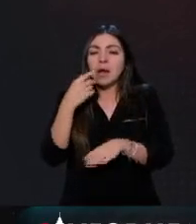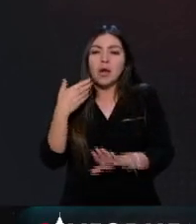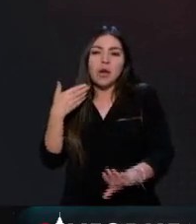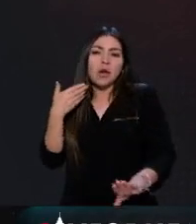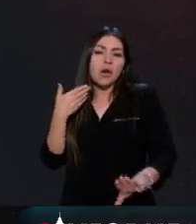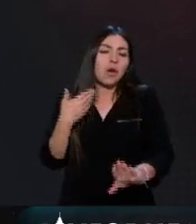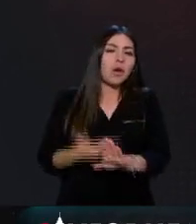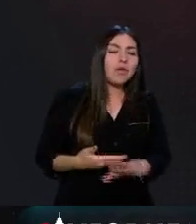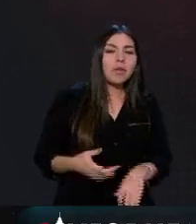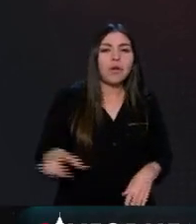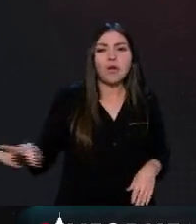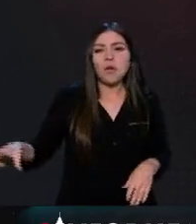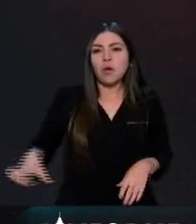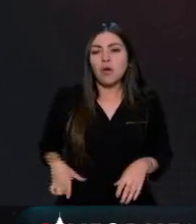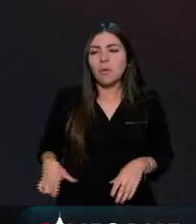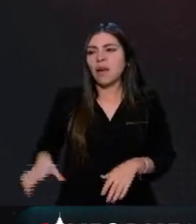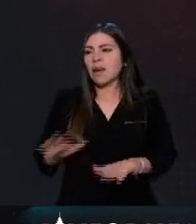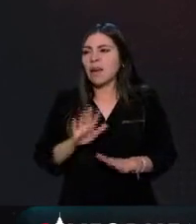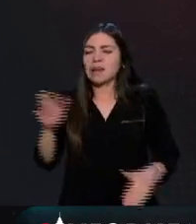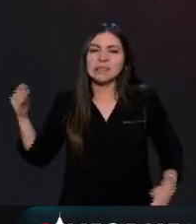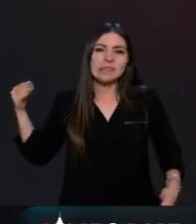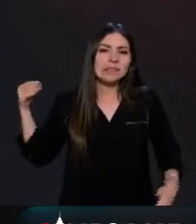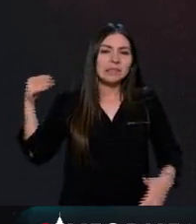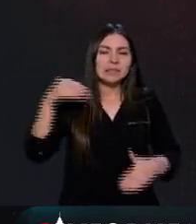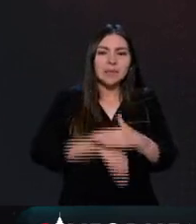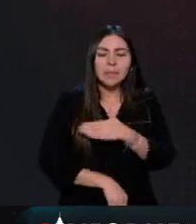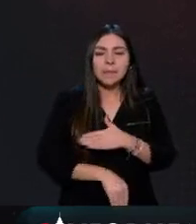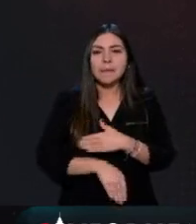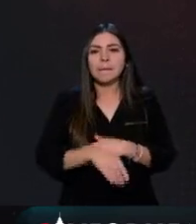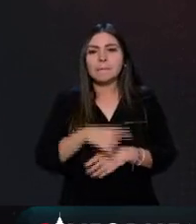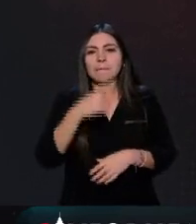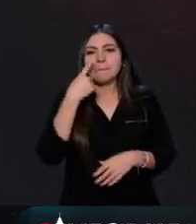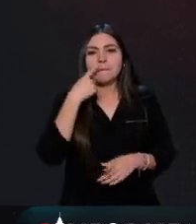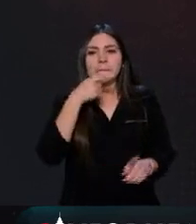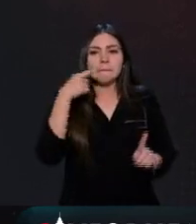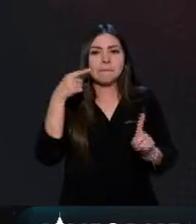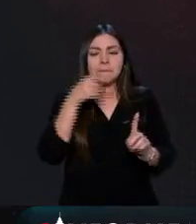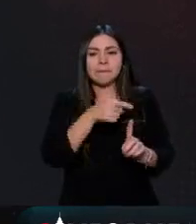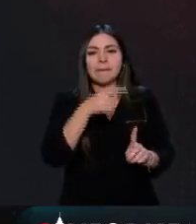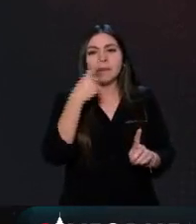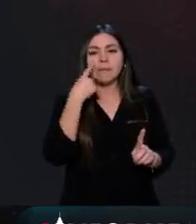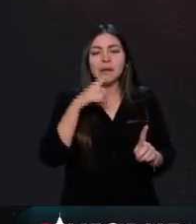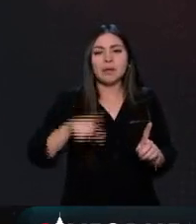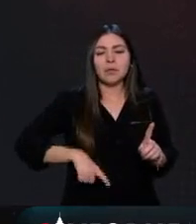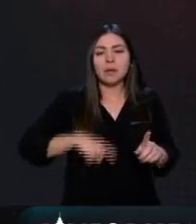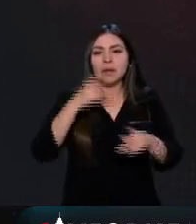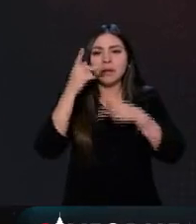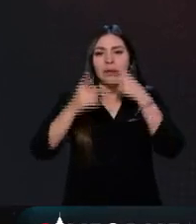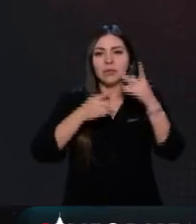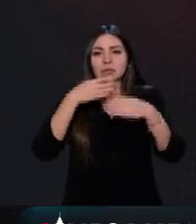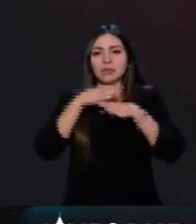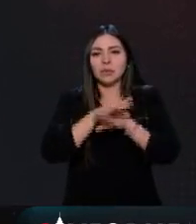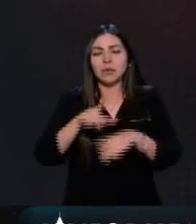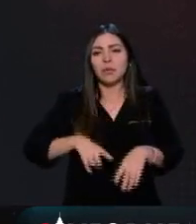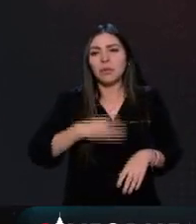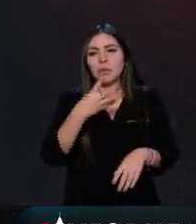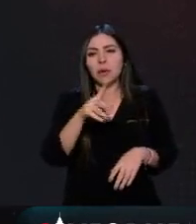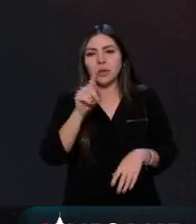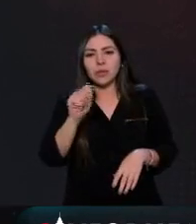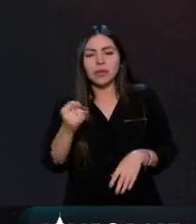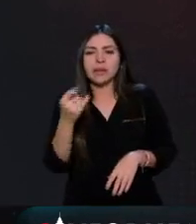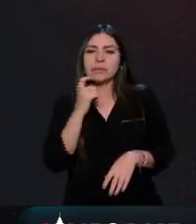al gobierno y que iba a acabar con la integridad o con la supuesta integridad, ellos decían, de la 4T y de López